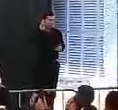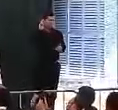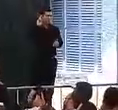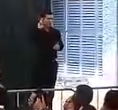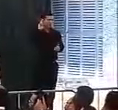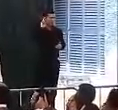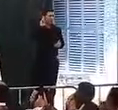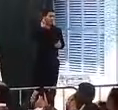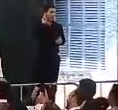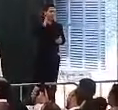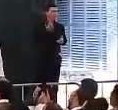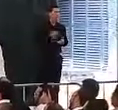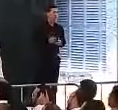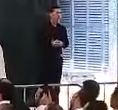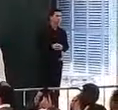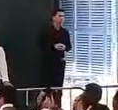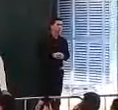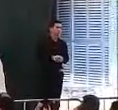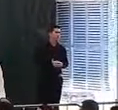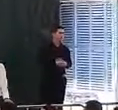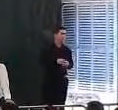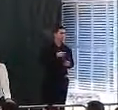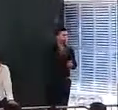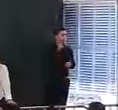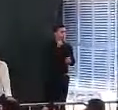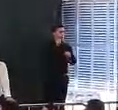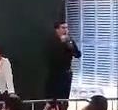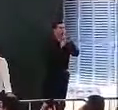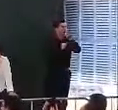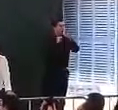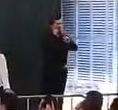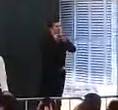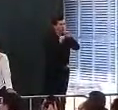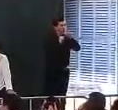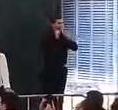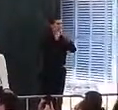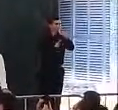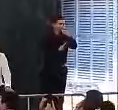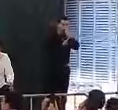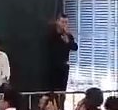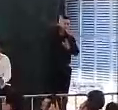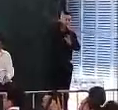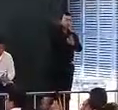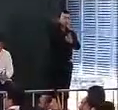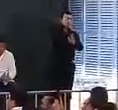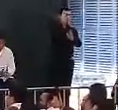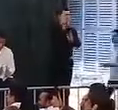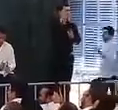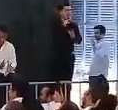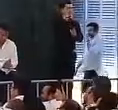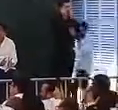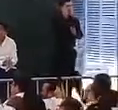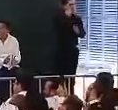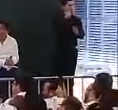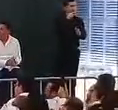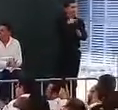Pero va adelante la cuarta transformación de la vida pública de